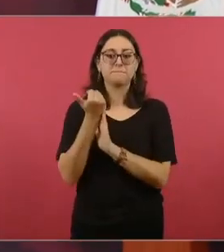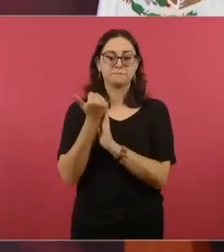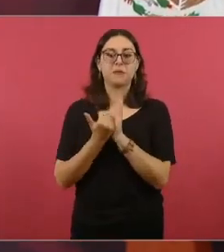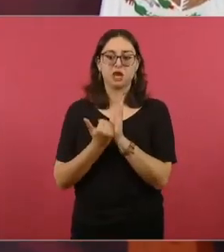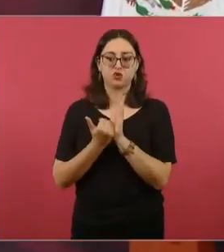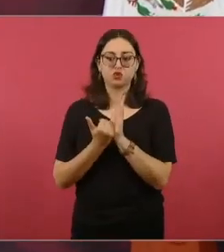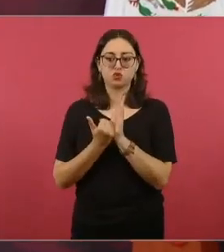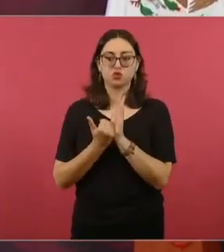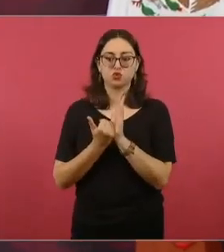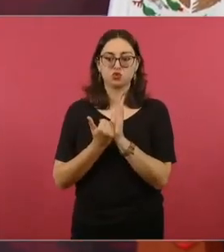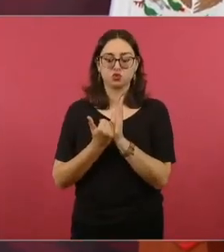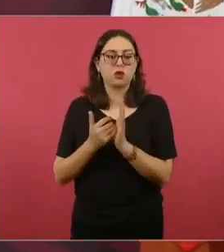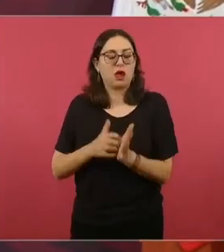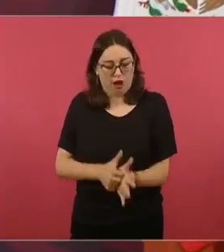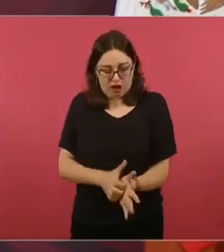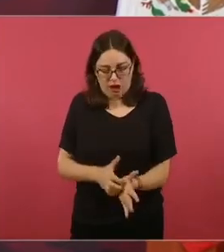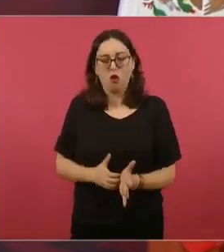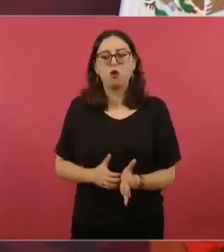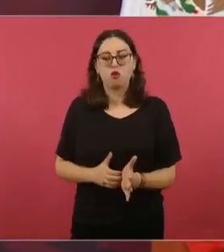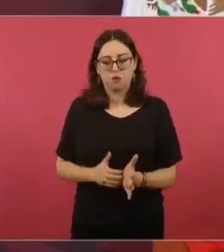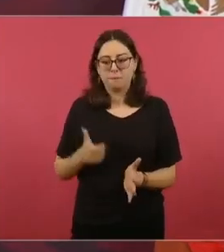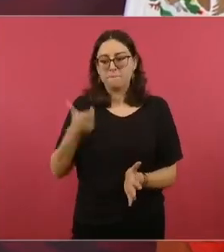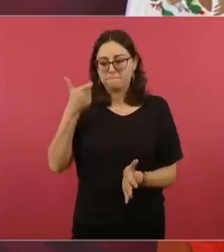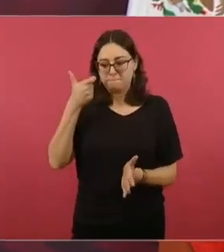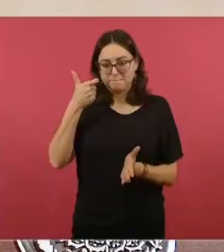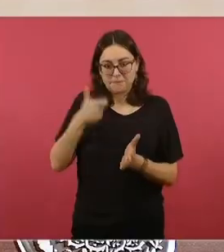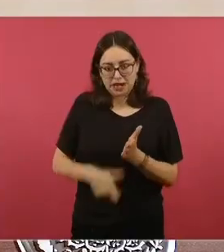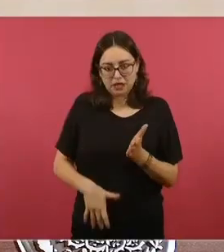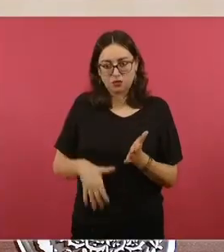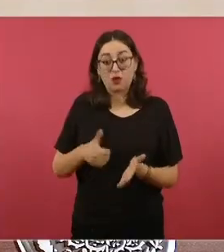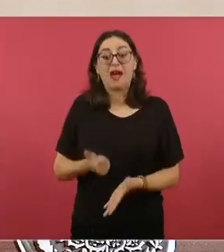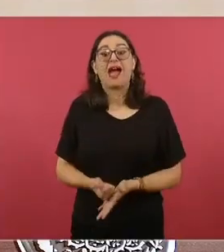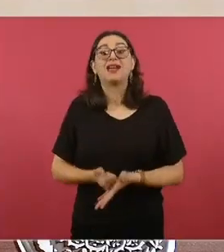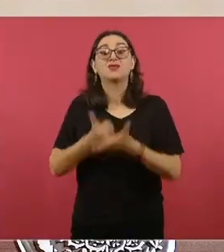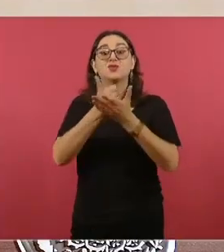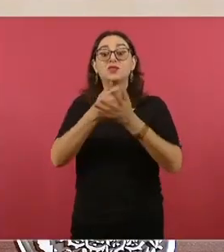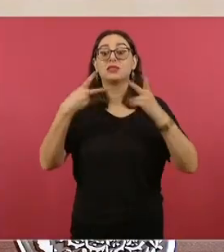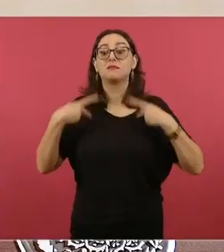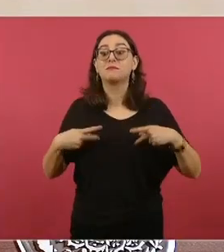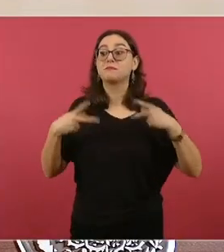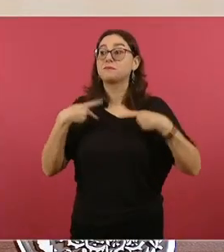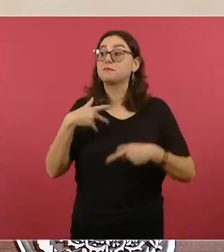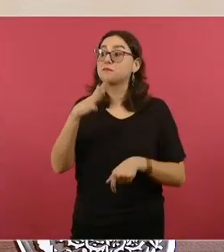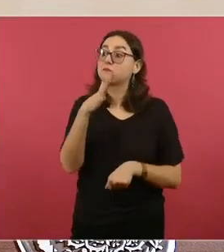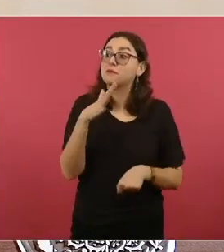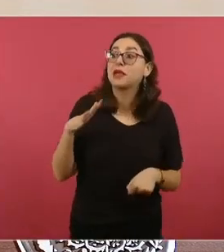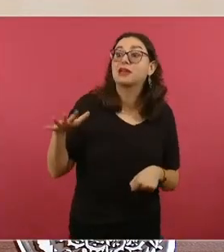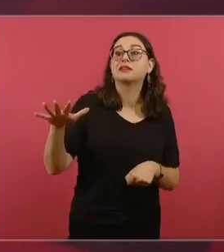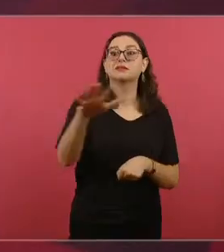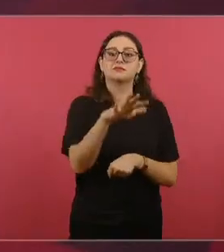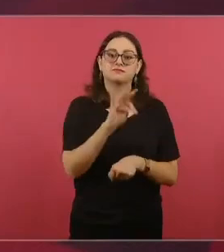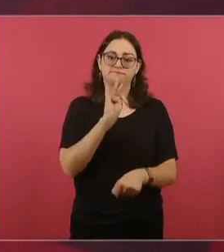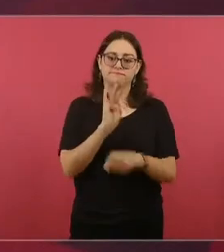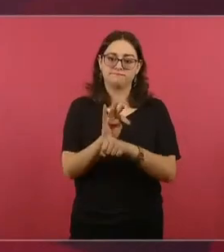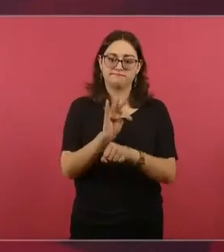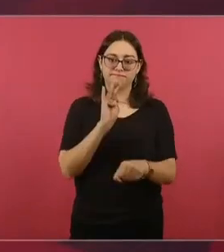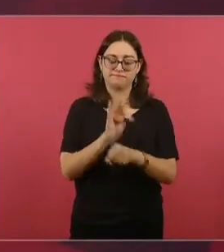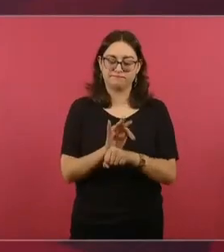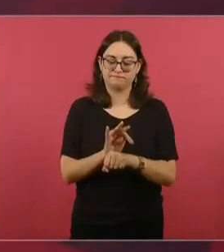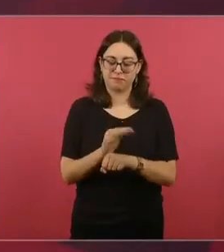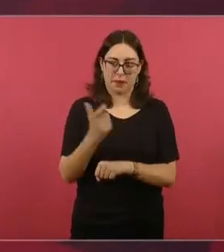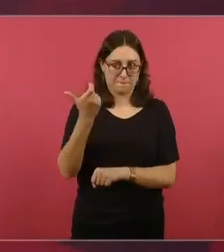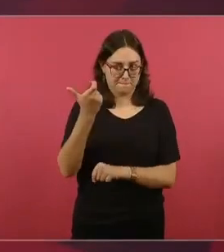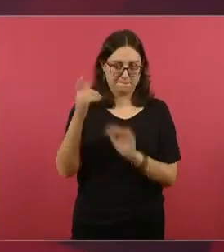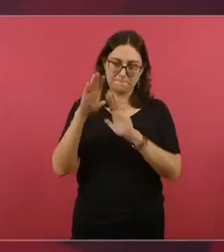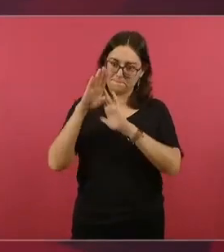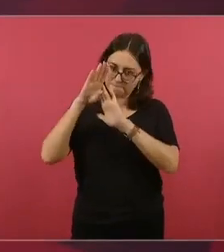En todos los casos. Es para beneficio de la gente, que bajen los